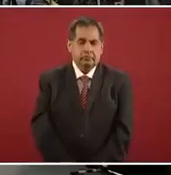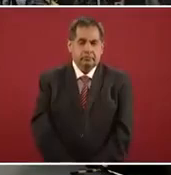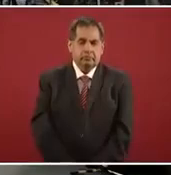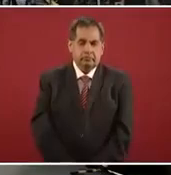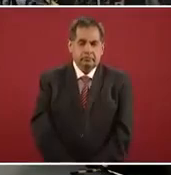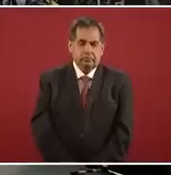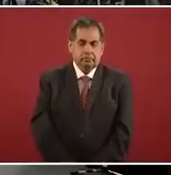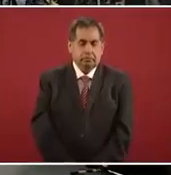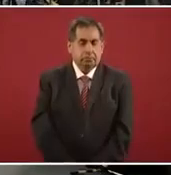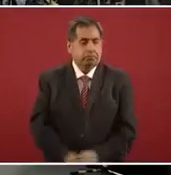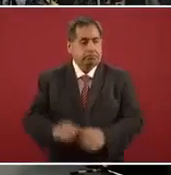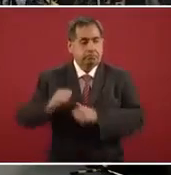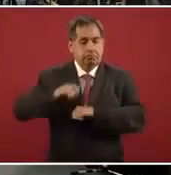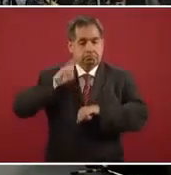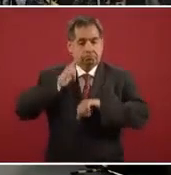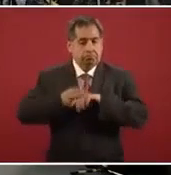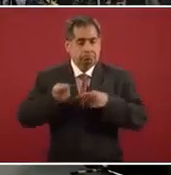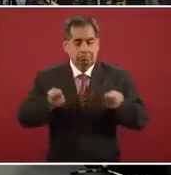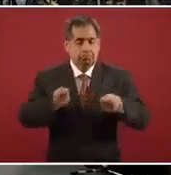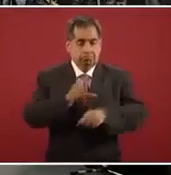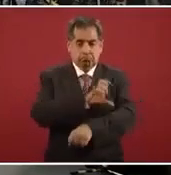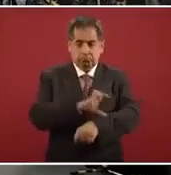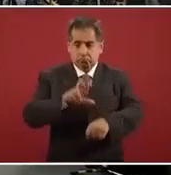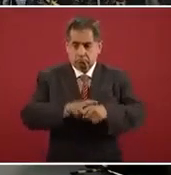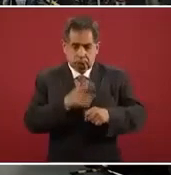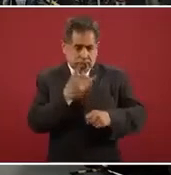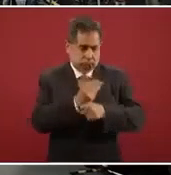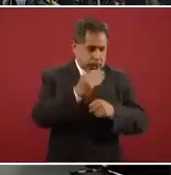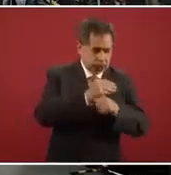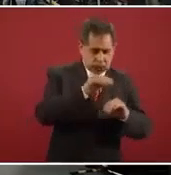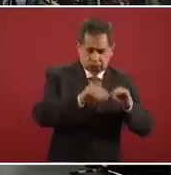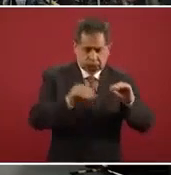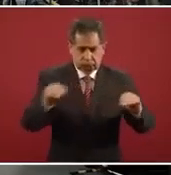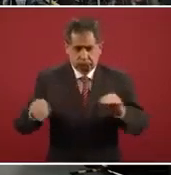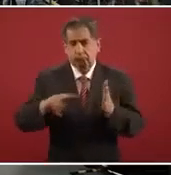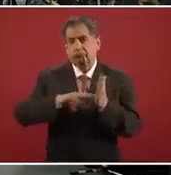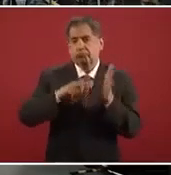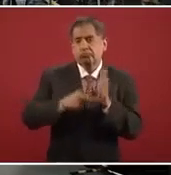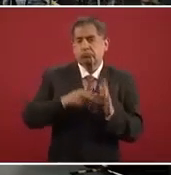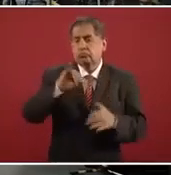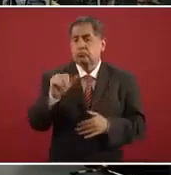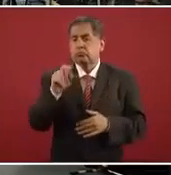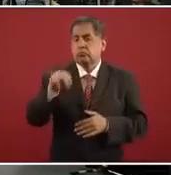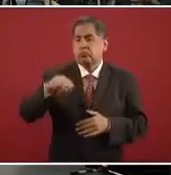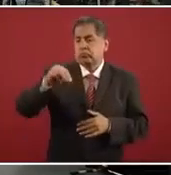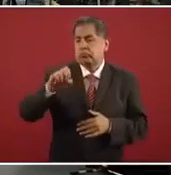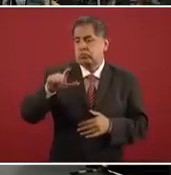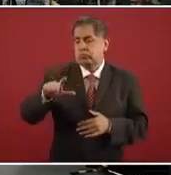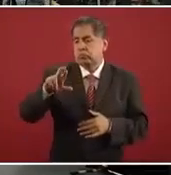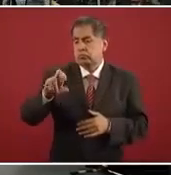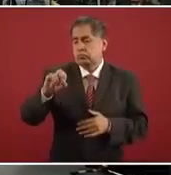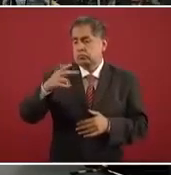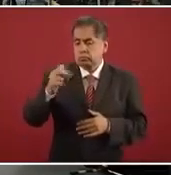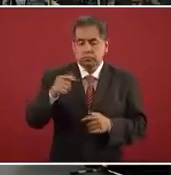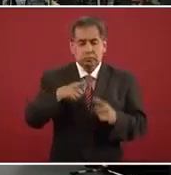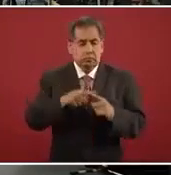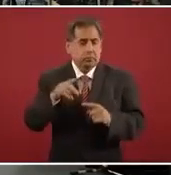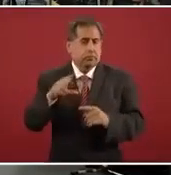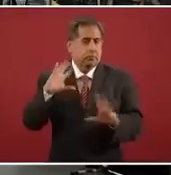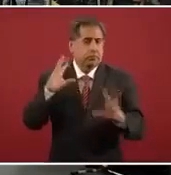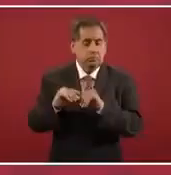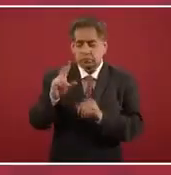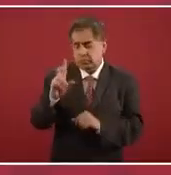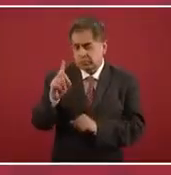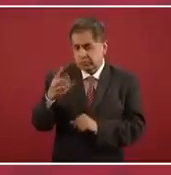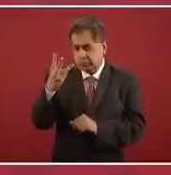Quien está coordinando las rehabilitaciones es el ingeniero Juan Manuel Rocha, que tiene 33